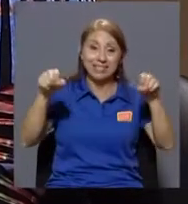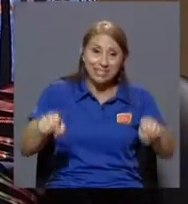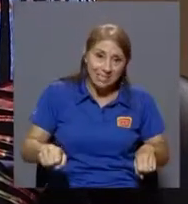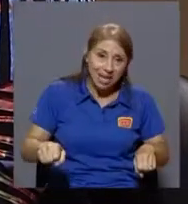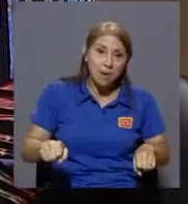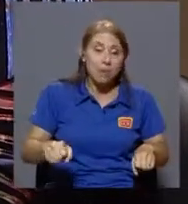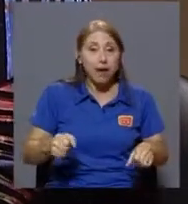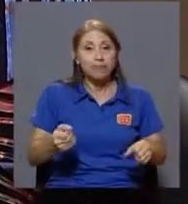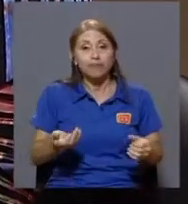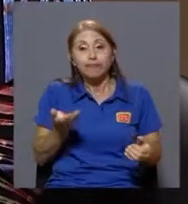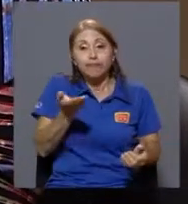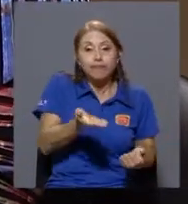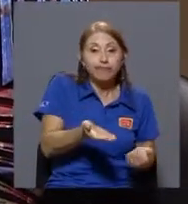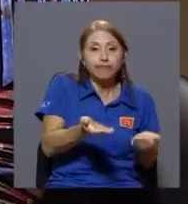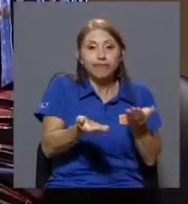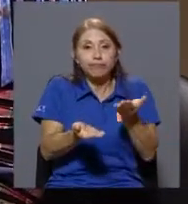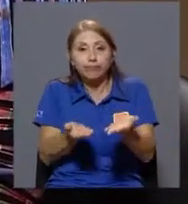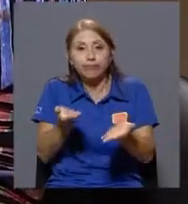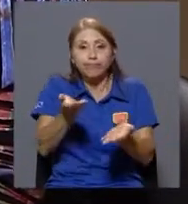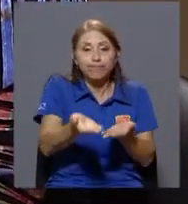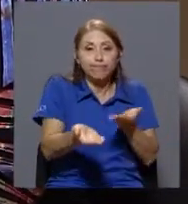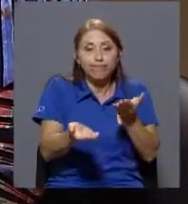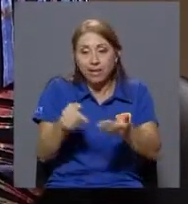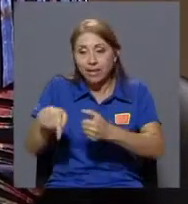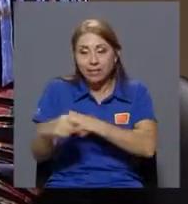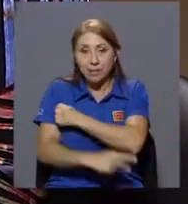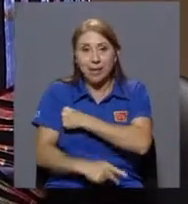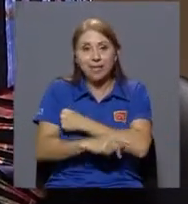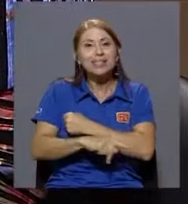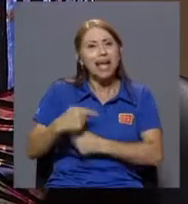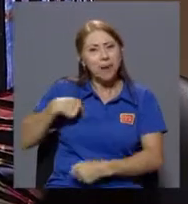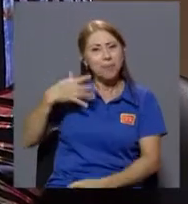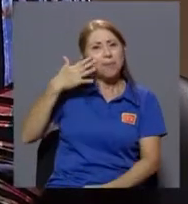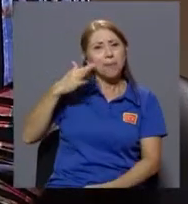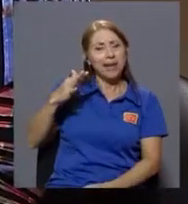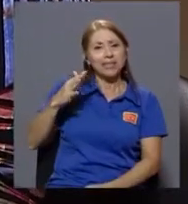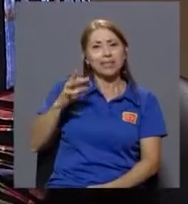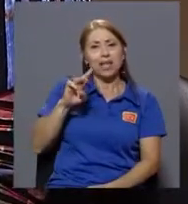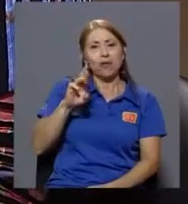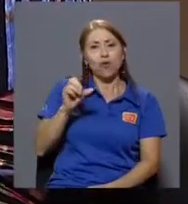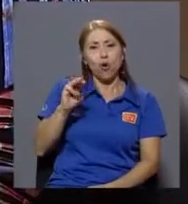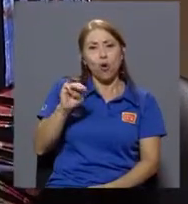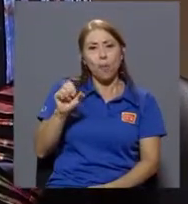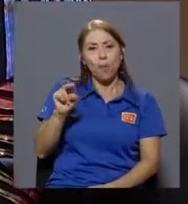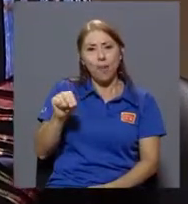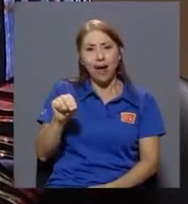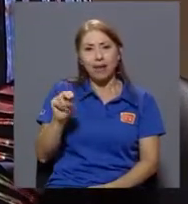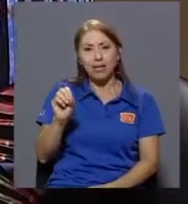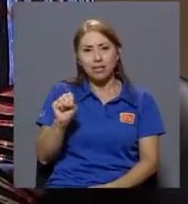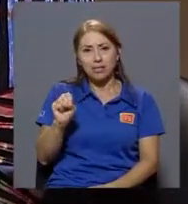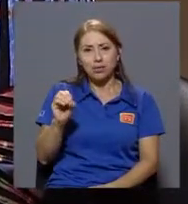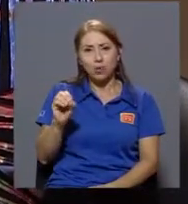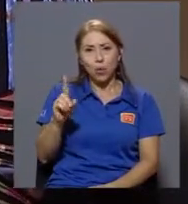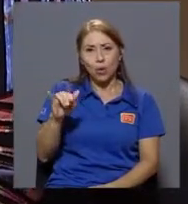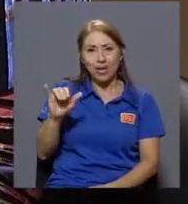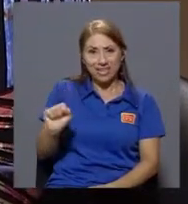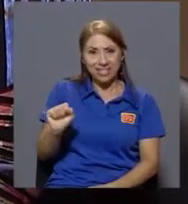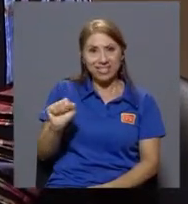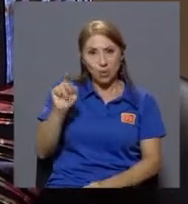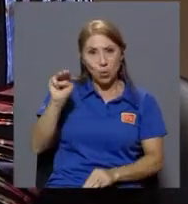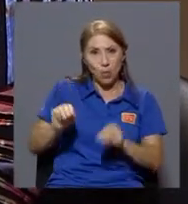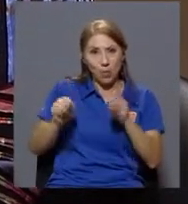diseñado, y que me parece que don Román Solís, un magistrado a quien igualmente yo respeto